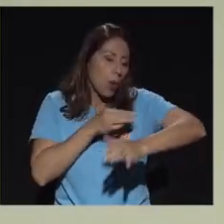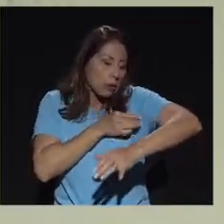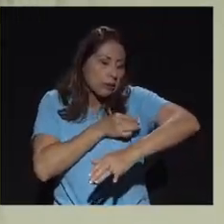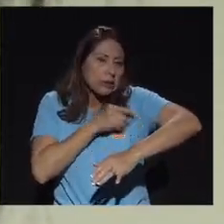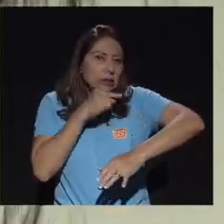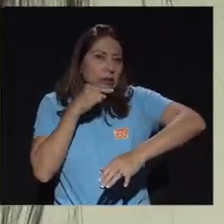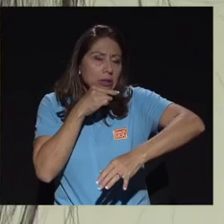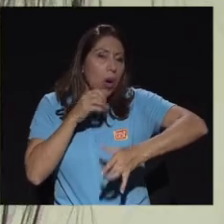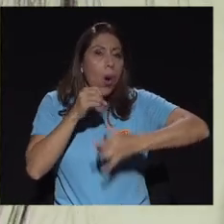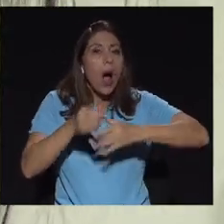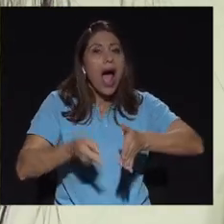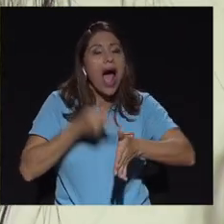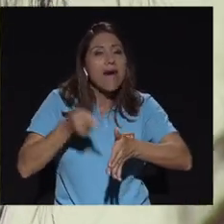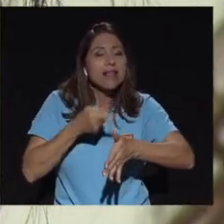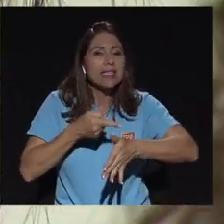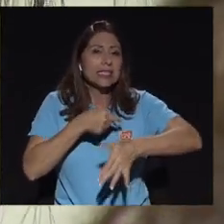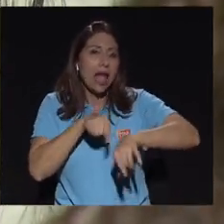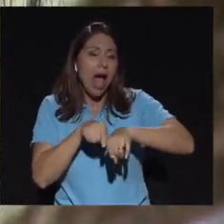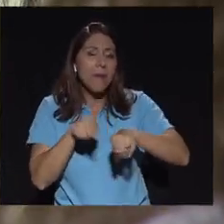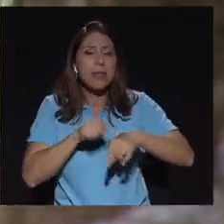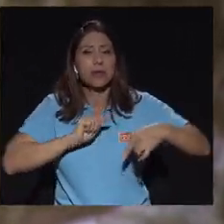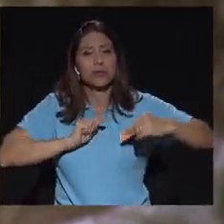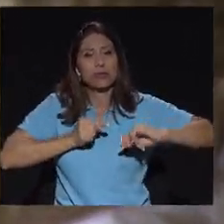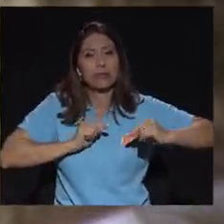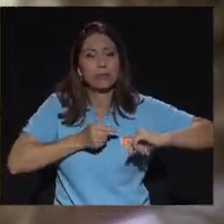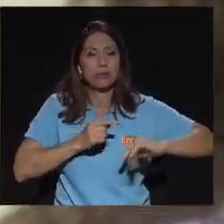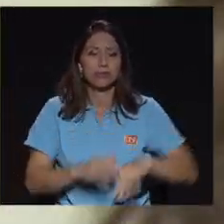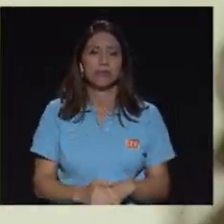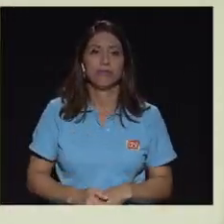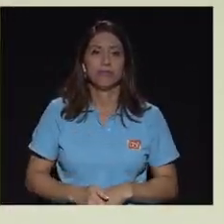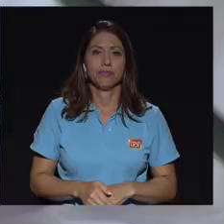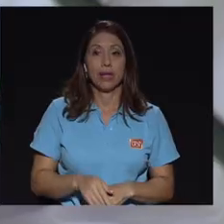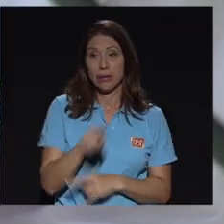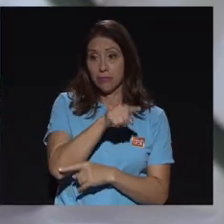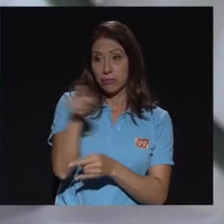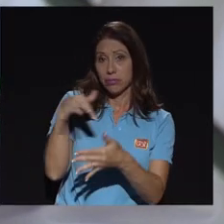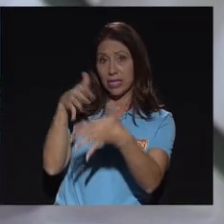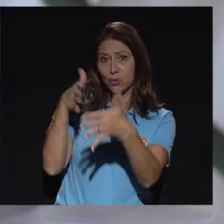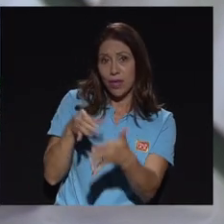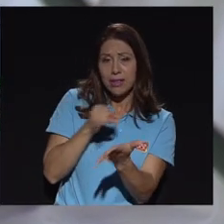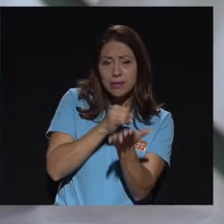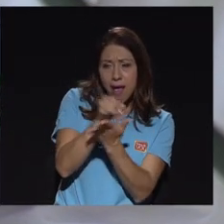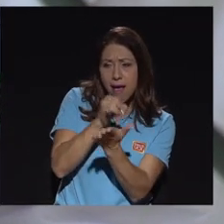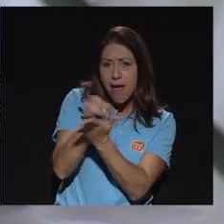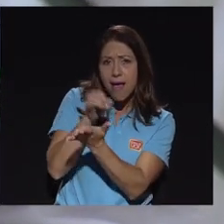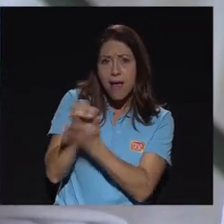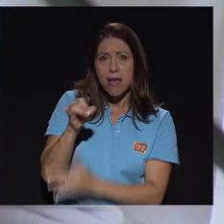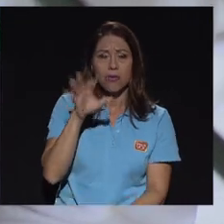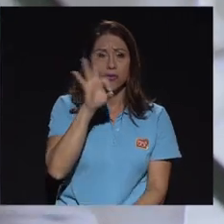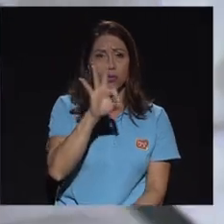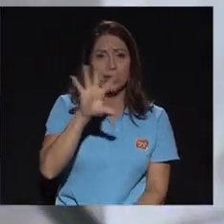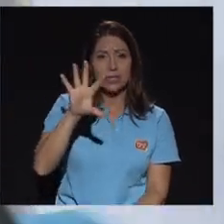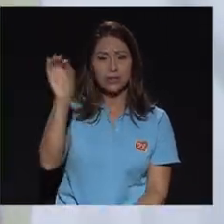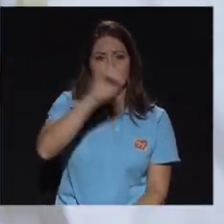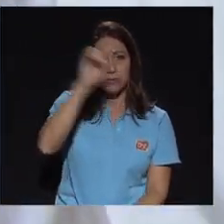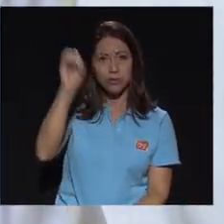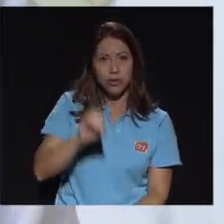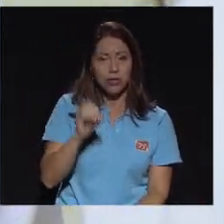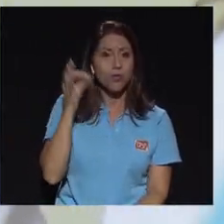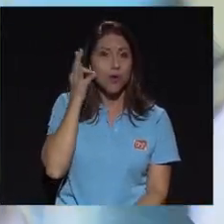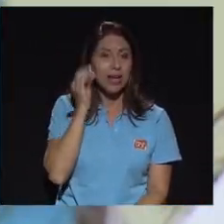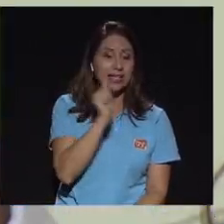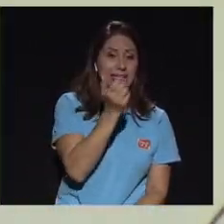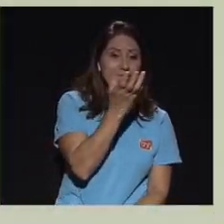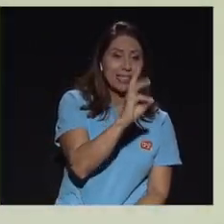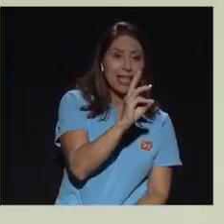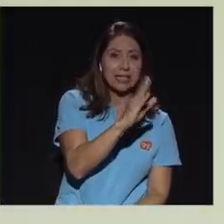por ejemplo irritación o en muchos casos es un proceso doloroso. Las estudiantes investigaron que el 95% de las